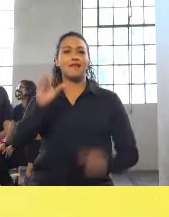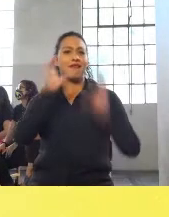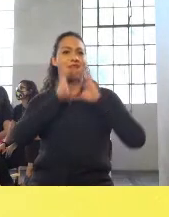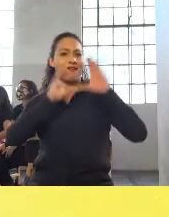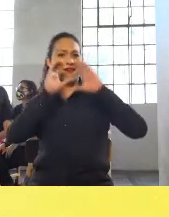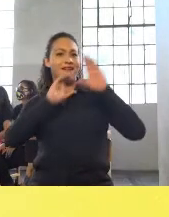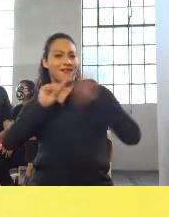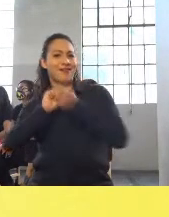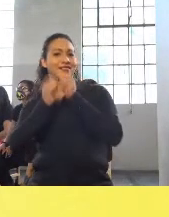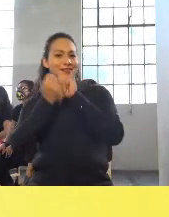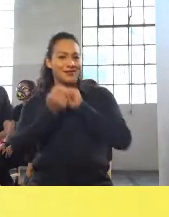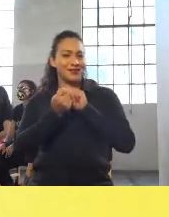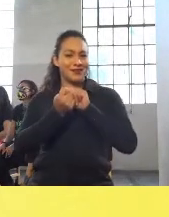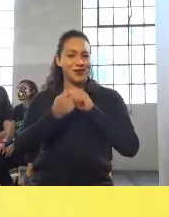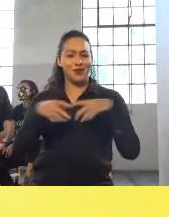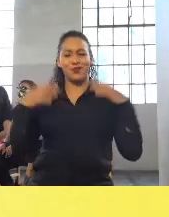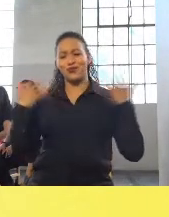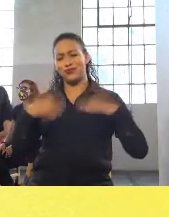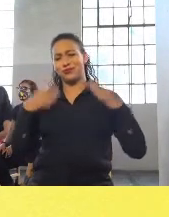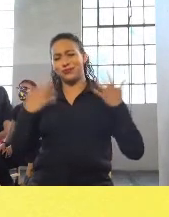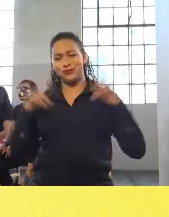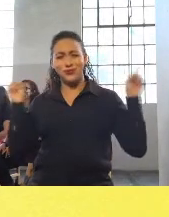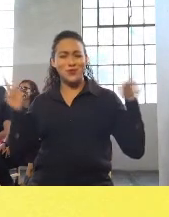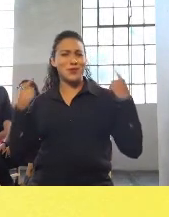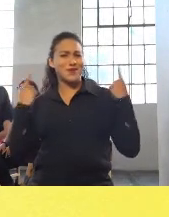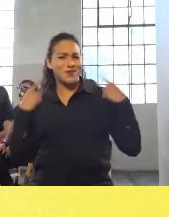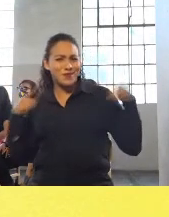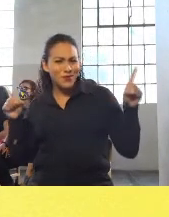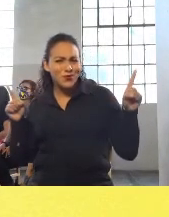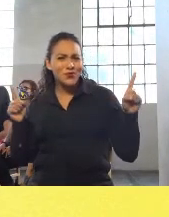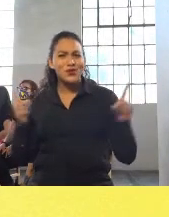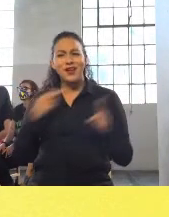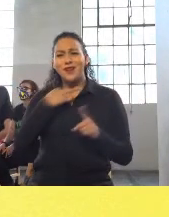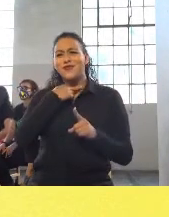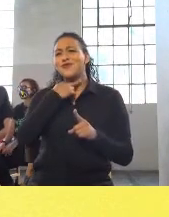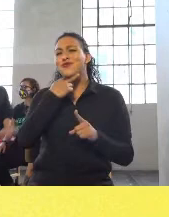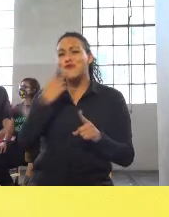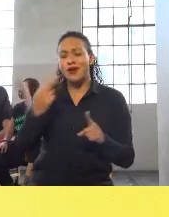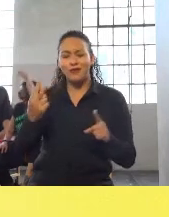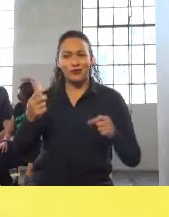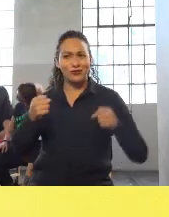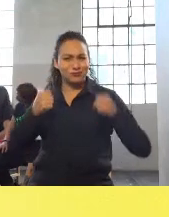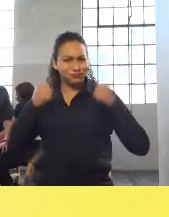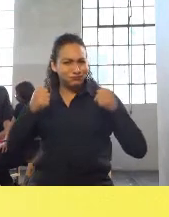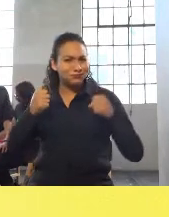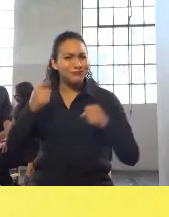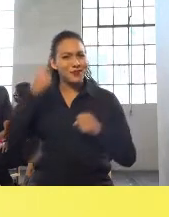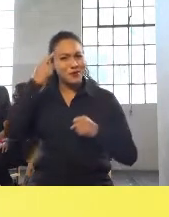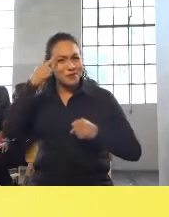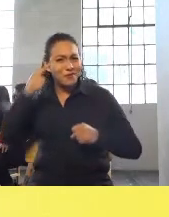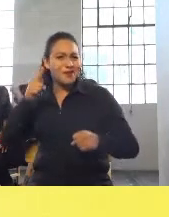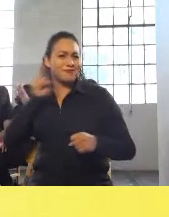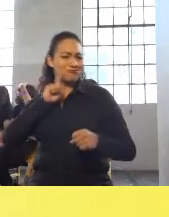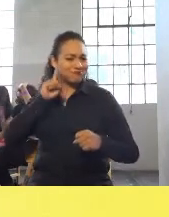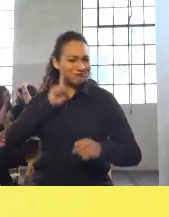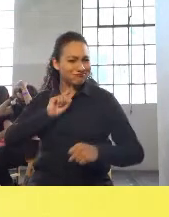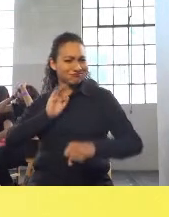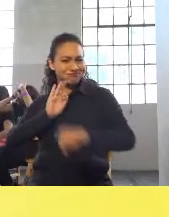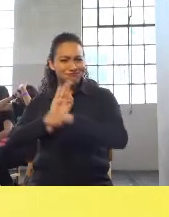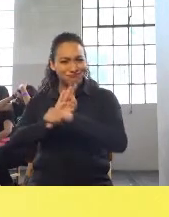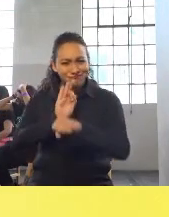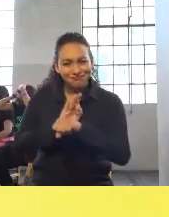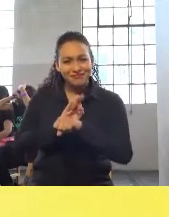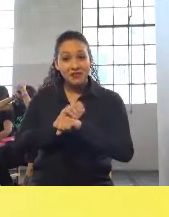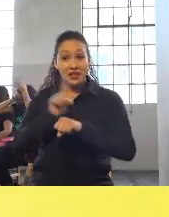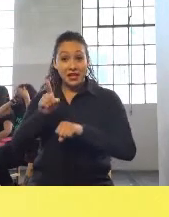la vuelve una de las, bueno, su música la vuelve una de las voces más directas y agresivas de la escena nacional mexicana. Luisa no le tiene